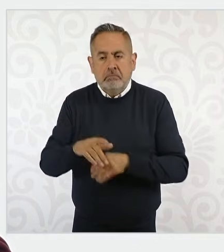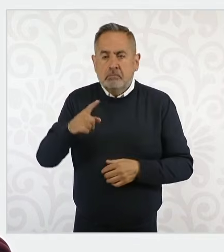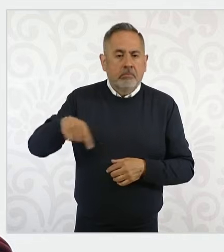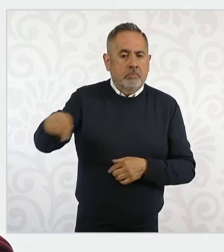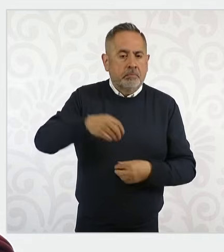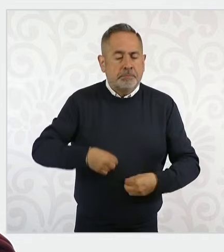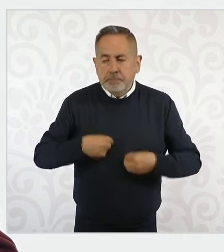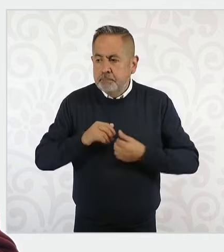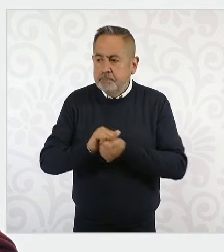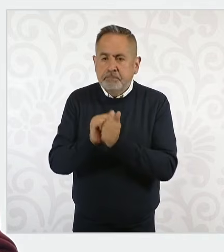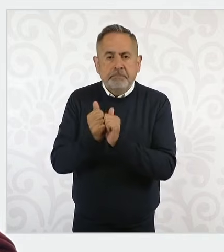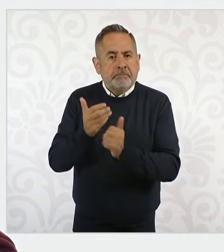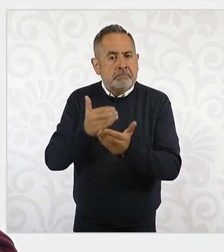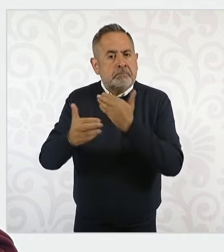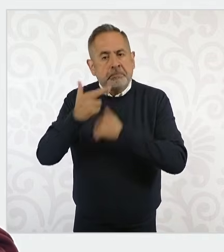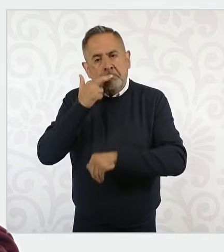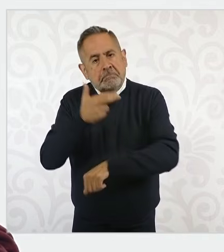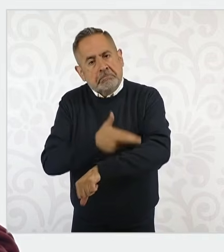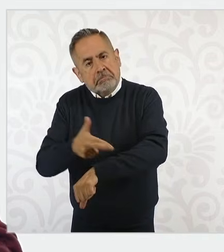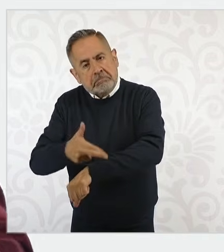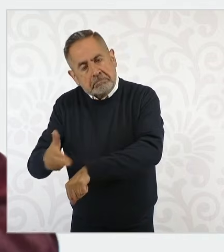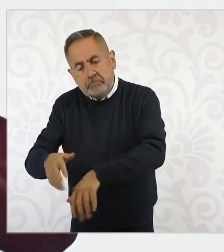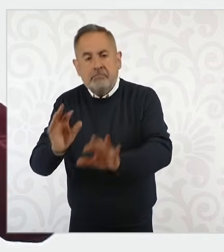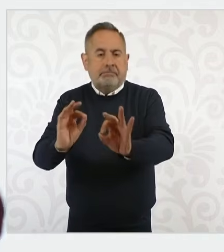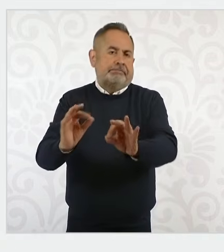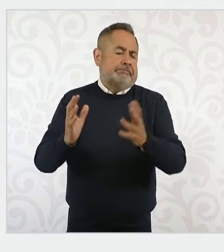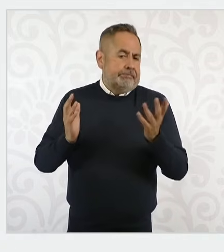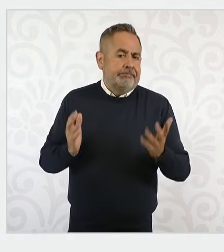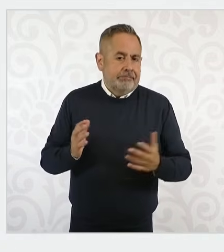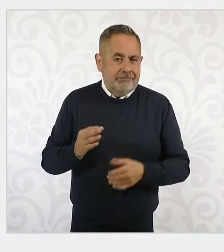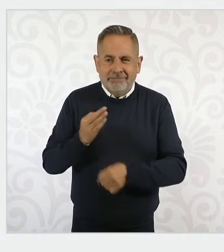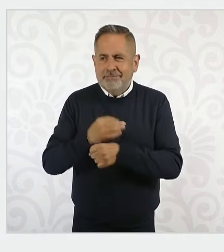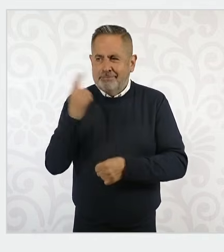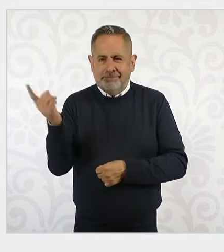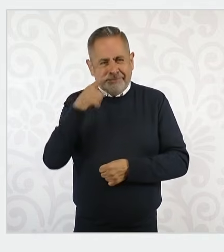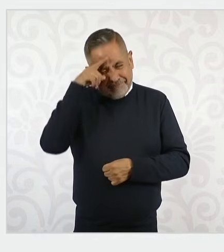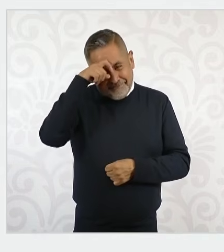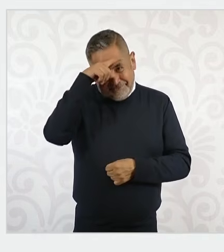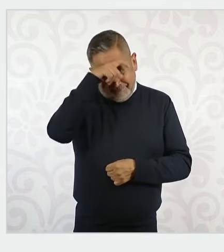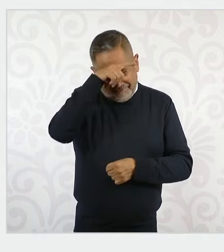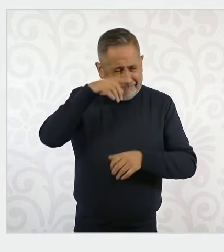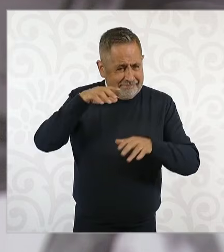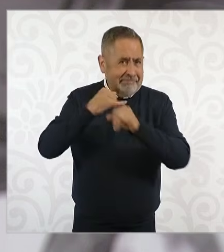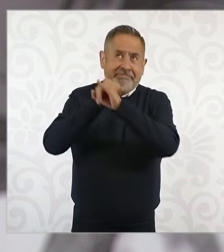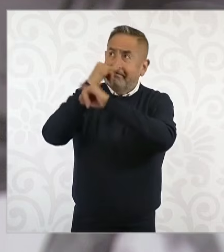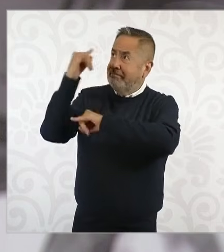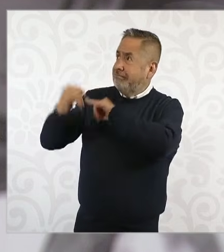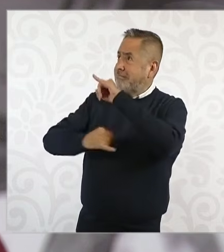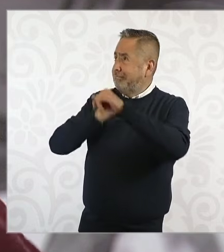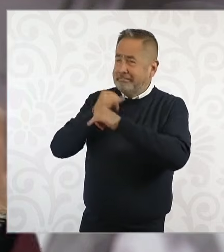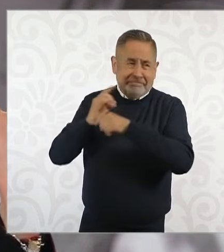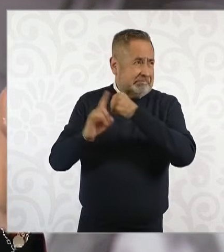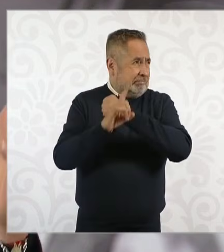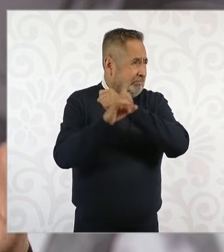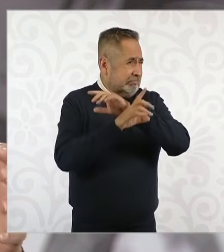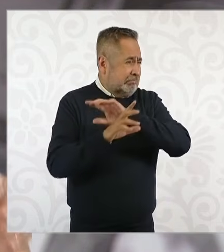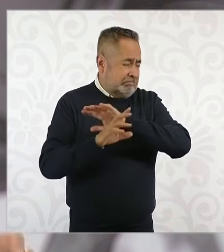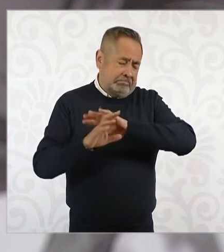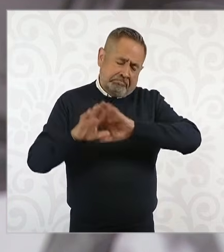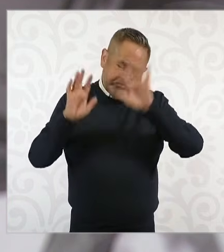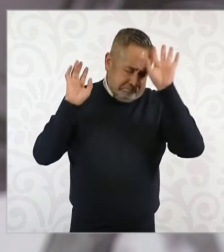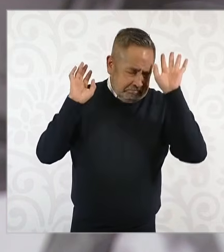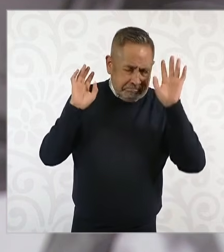vida, y aún con las difíciles circunstancias internacionales marcadas